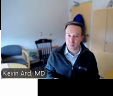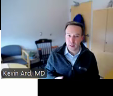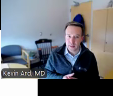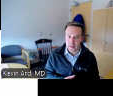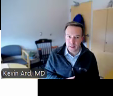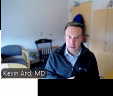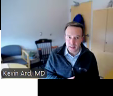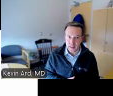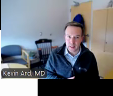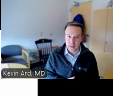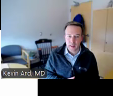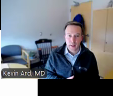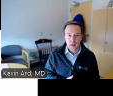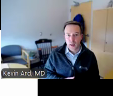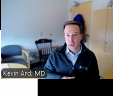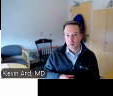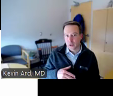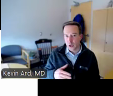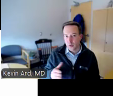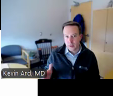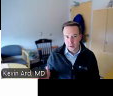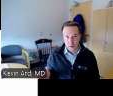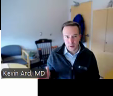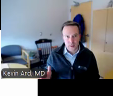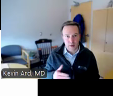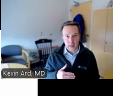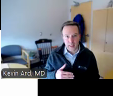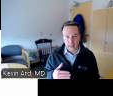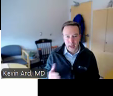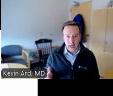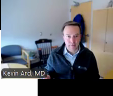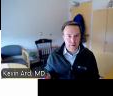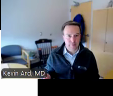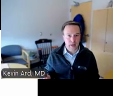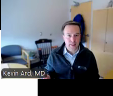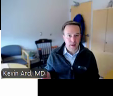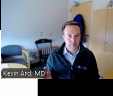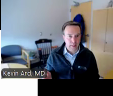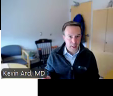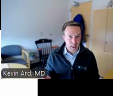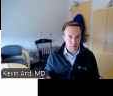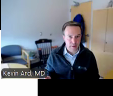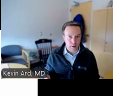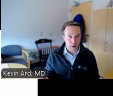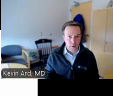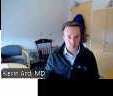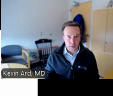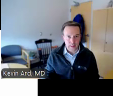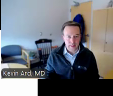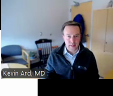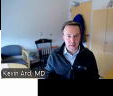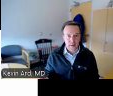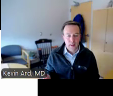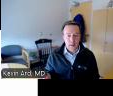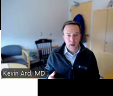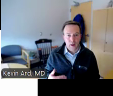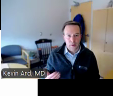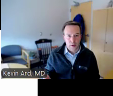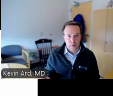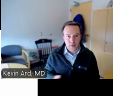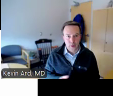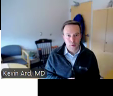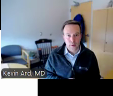conllevado a la aprobación de la FDA, ha permitido que las mujeres participen en los estudios cuando están embarazadas